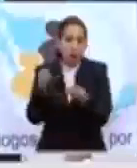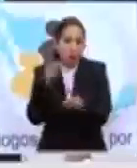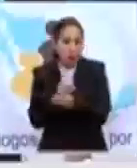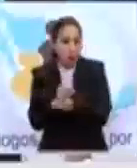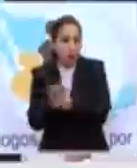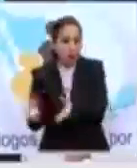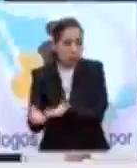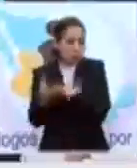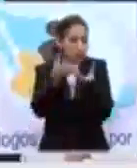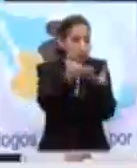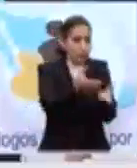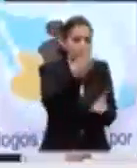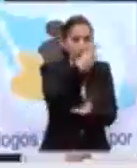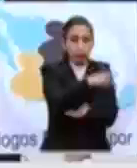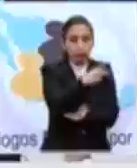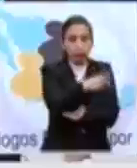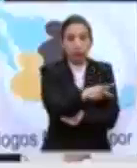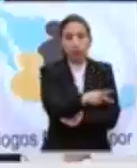para su